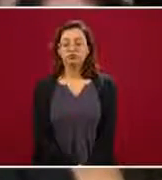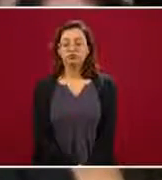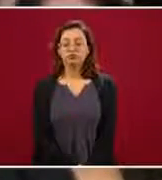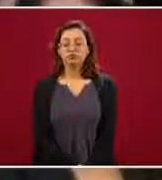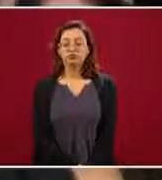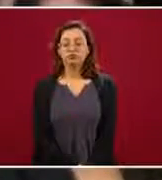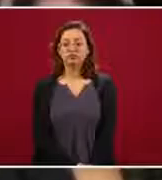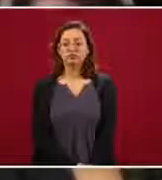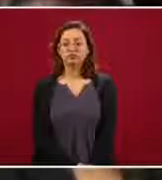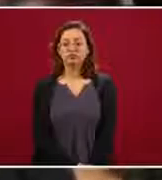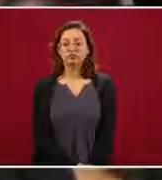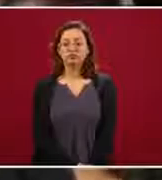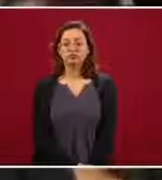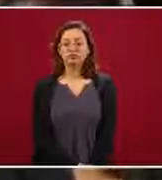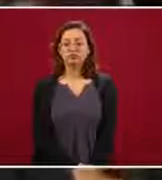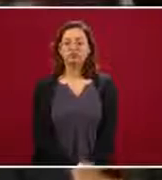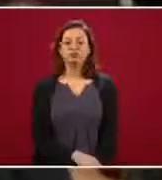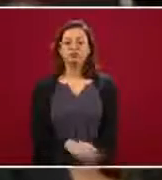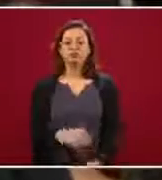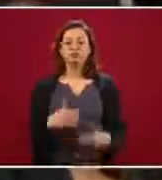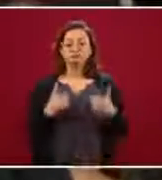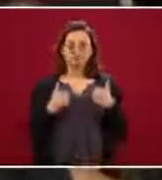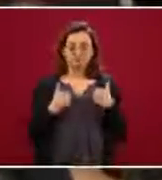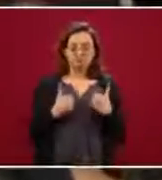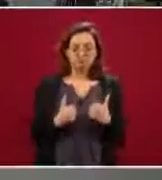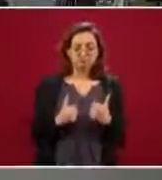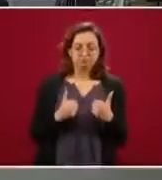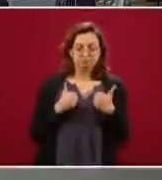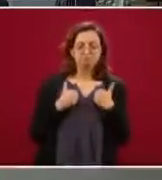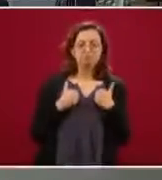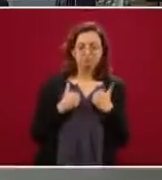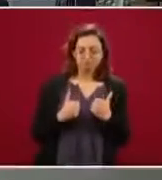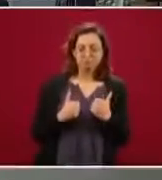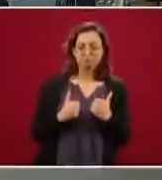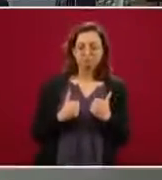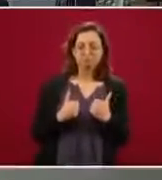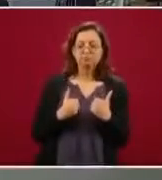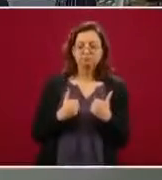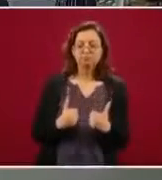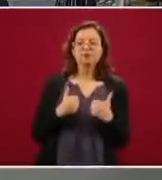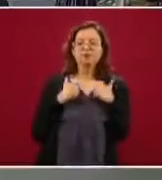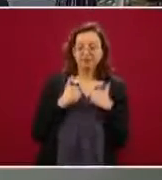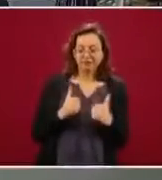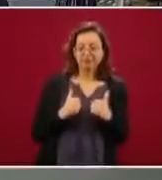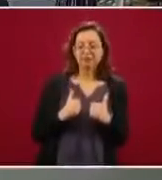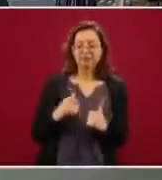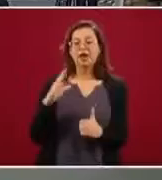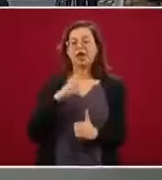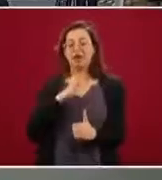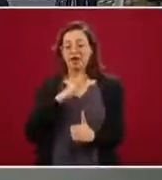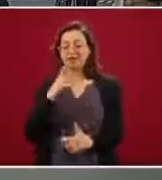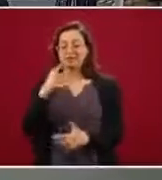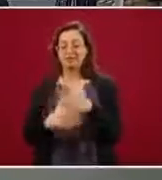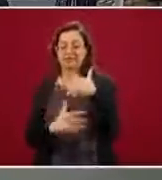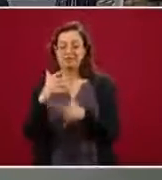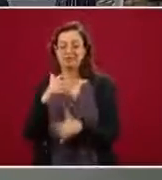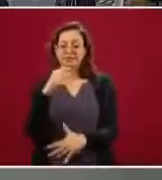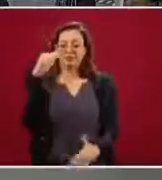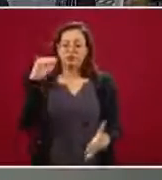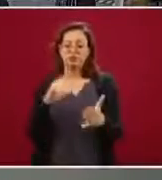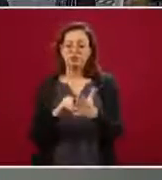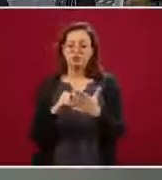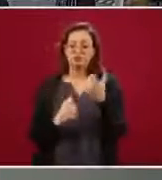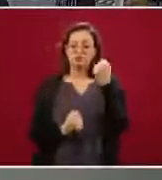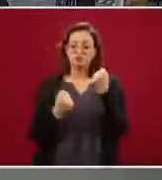coproducción transfronteriza. Comprendo. El comercio transfronterizo. ¿Cómo no? Comprendo. 15.000 transportistas que pasan, dice el